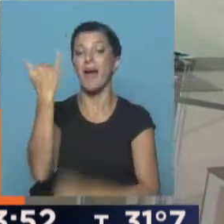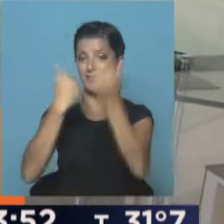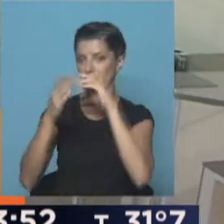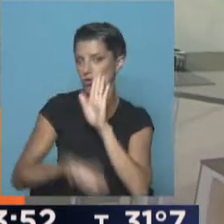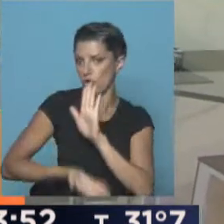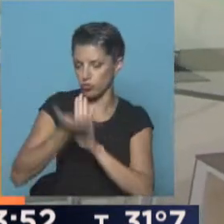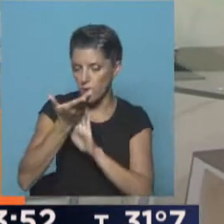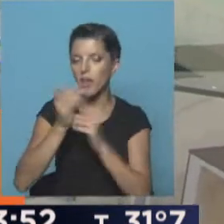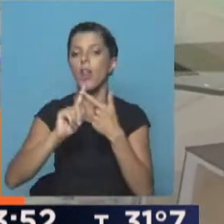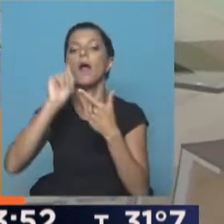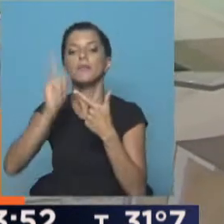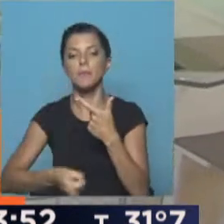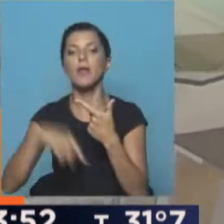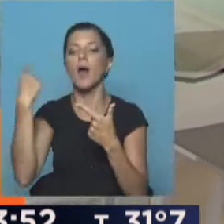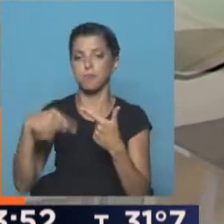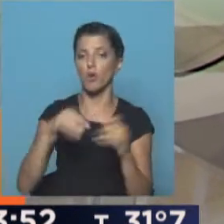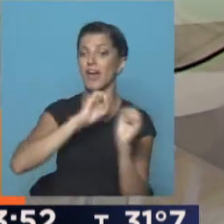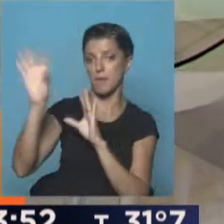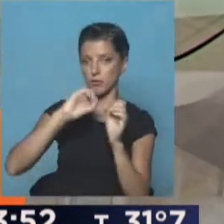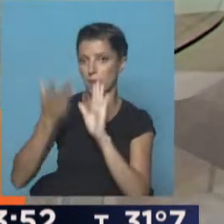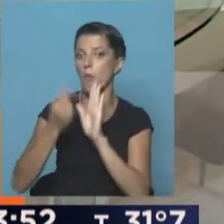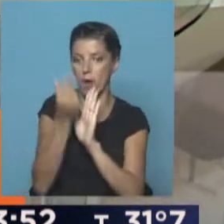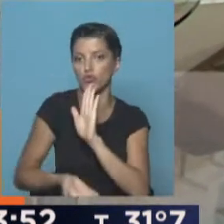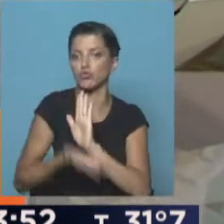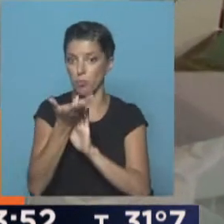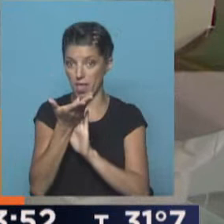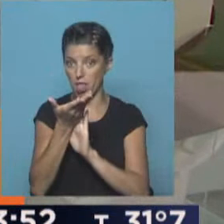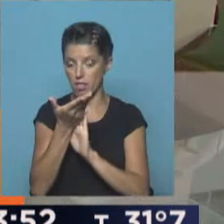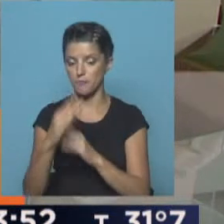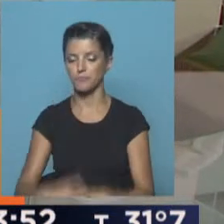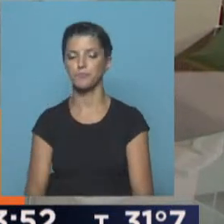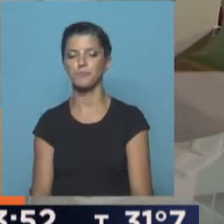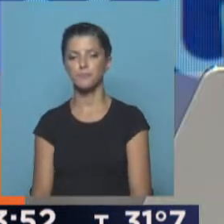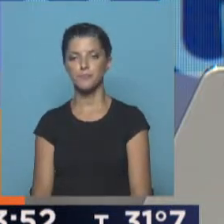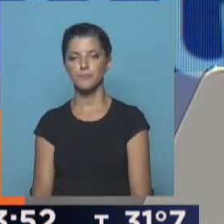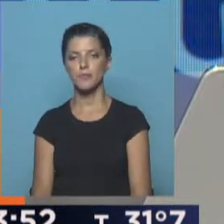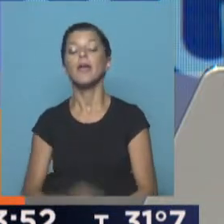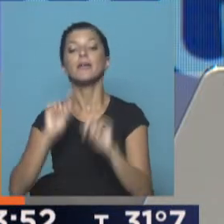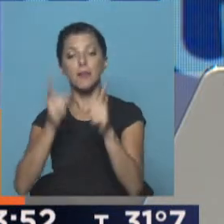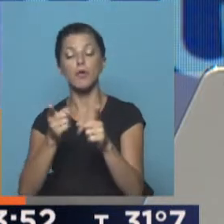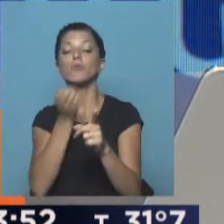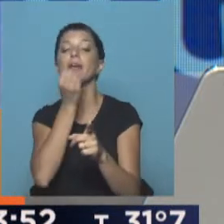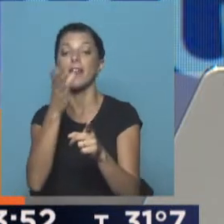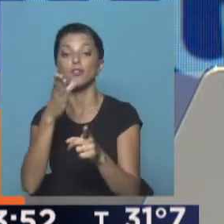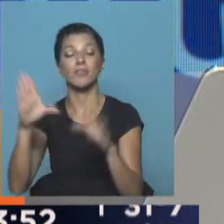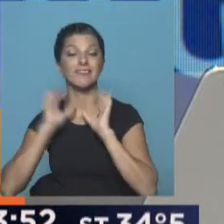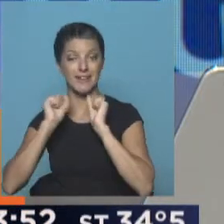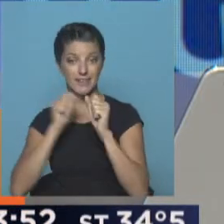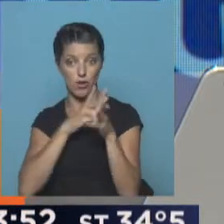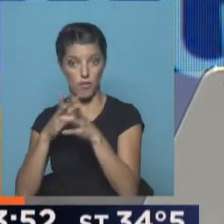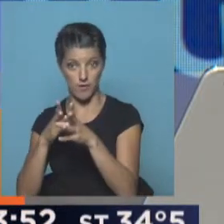prometiendo alzas en los productos de importación y a su vez con una declaración controvertida de Rex Tillerson, que será el secretario de